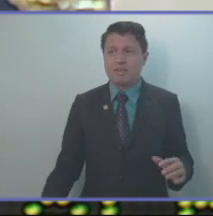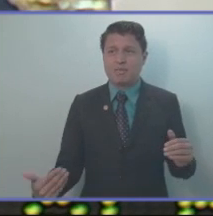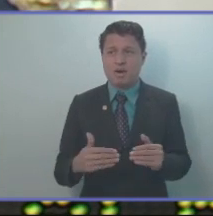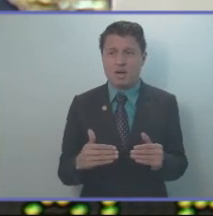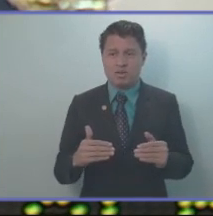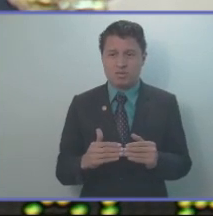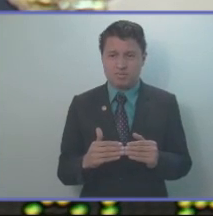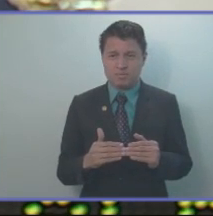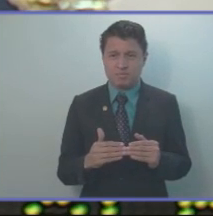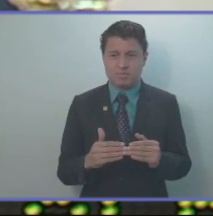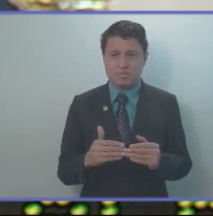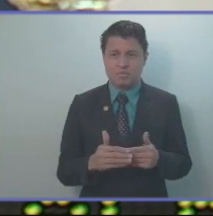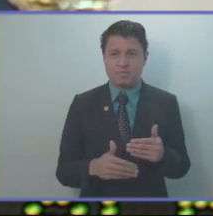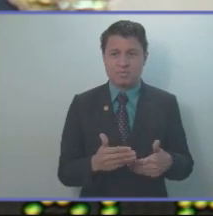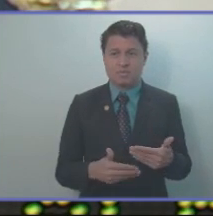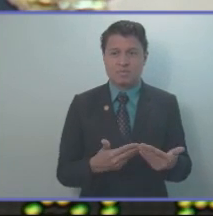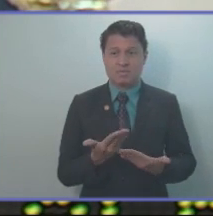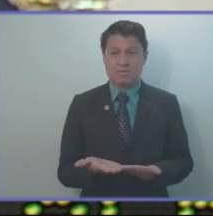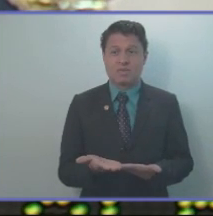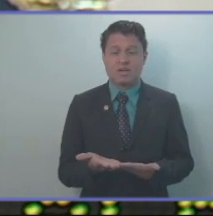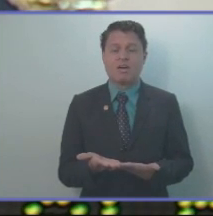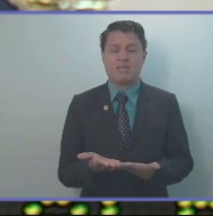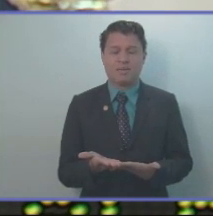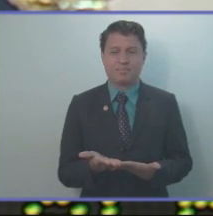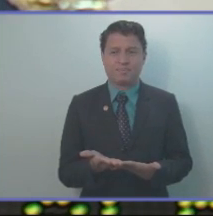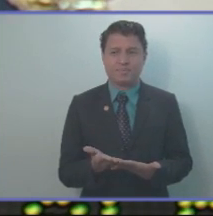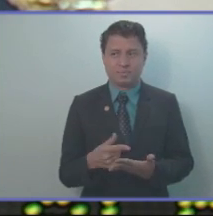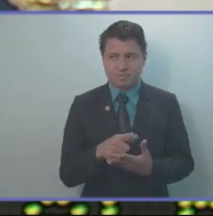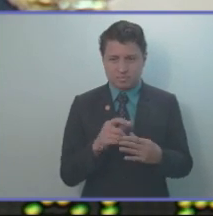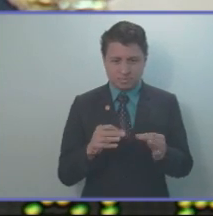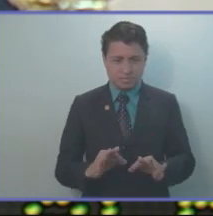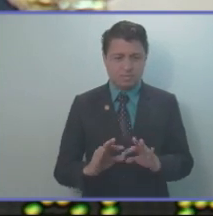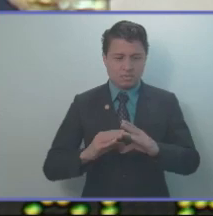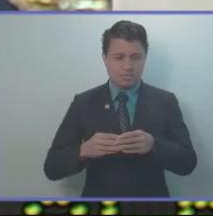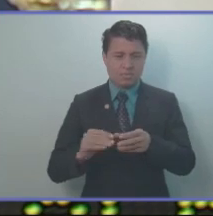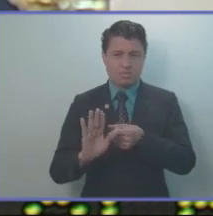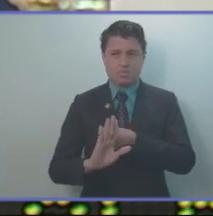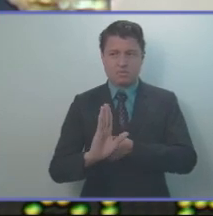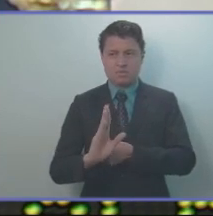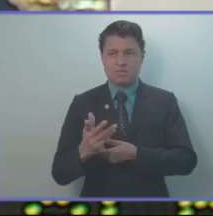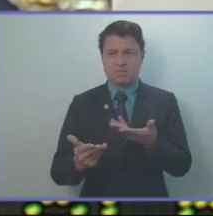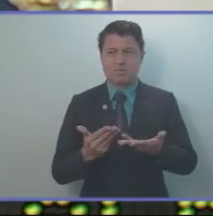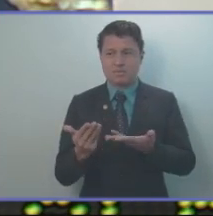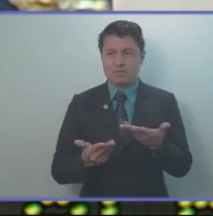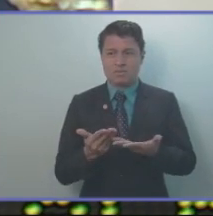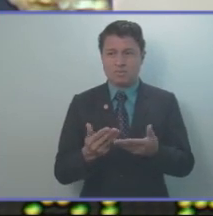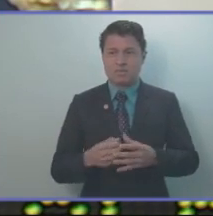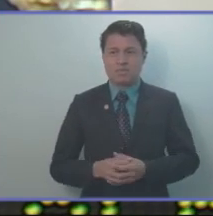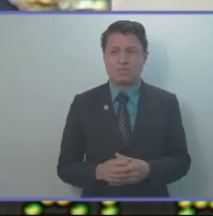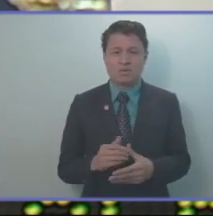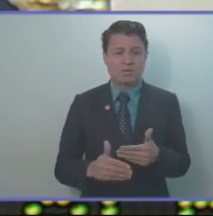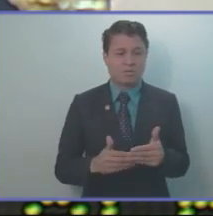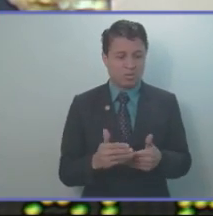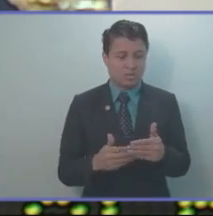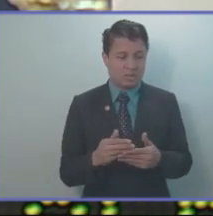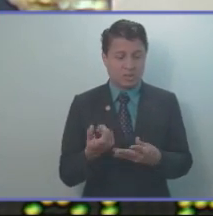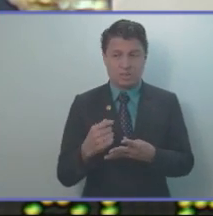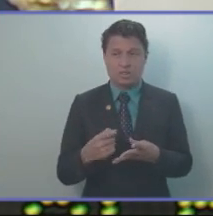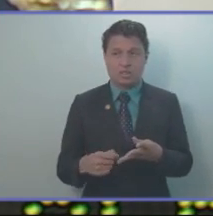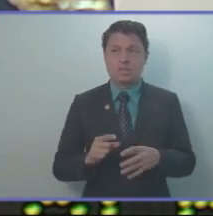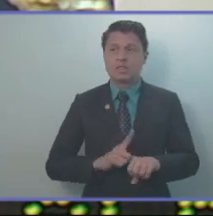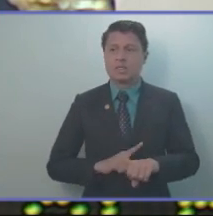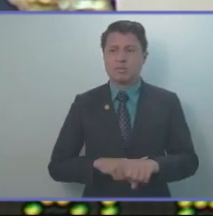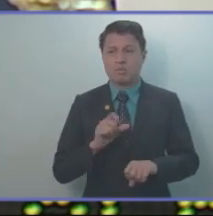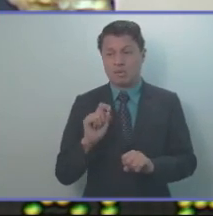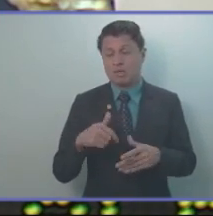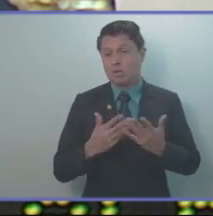un convenio con la Defensoría del Consumidor y ya se está aplicando procesos de auditoría periódica para